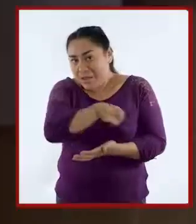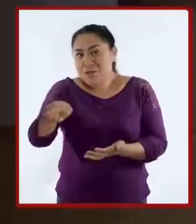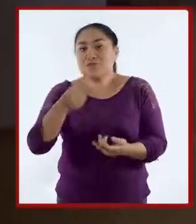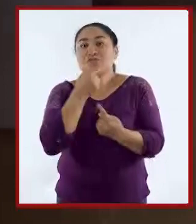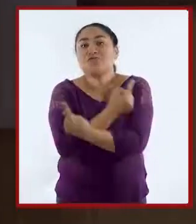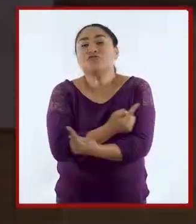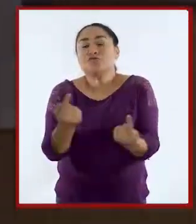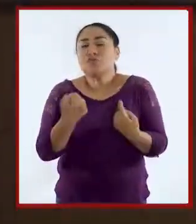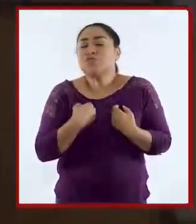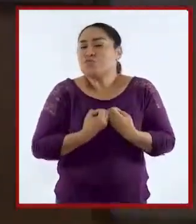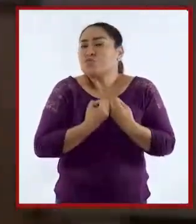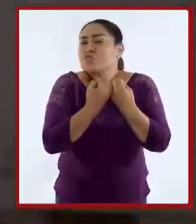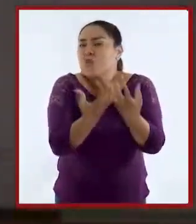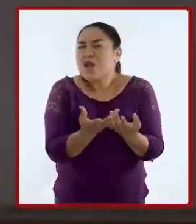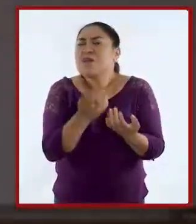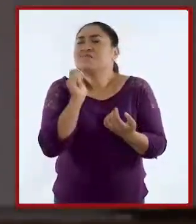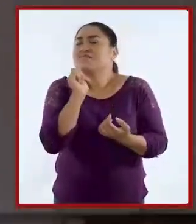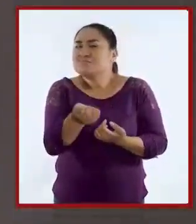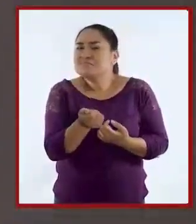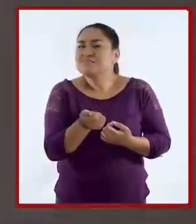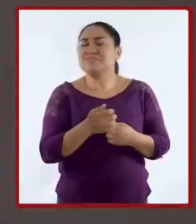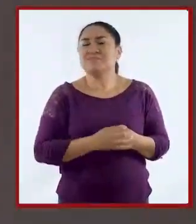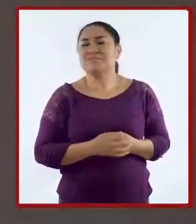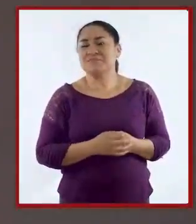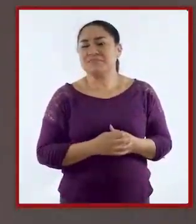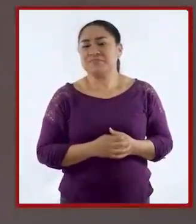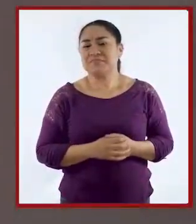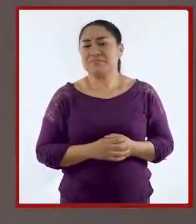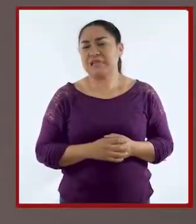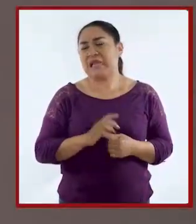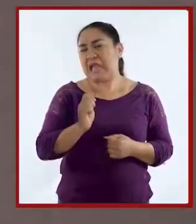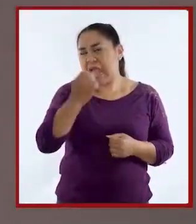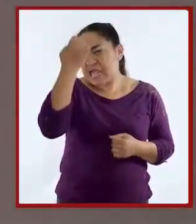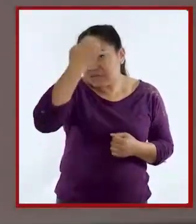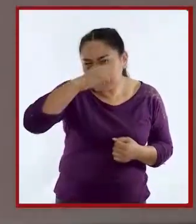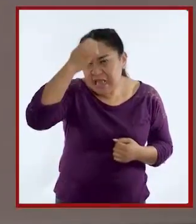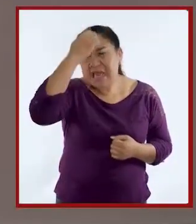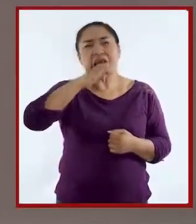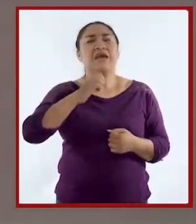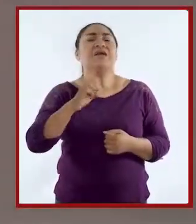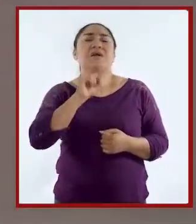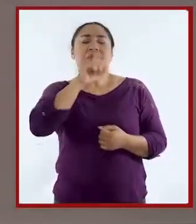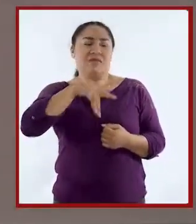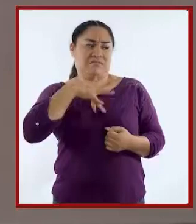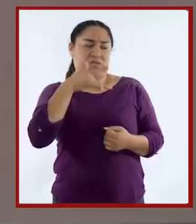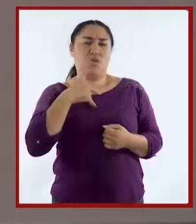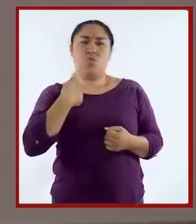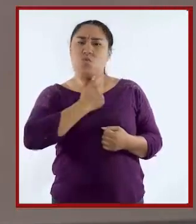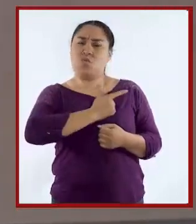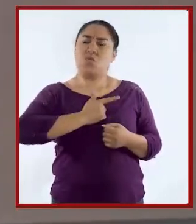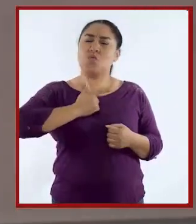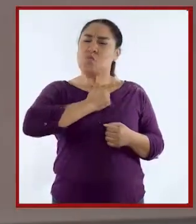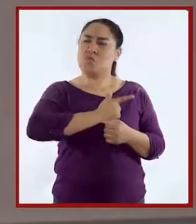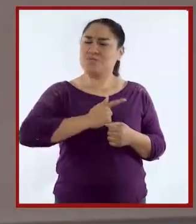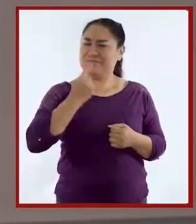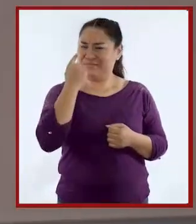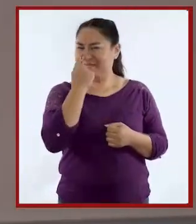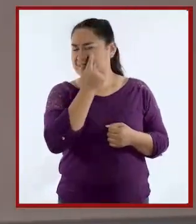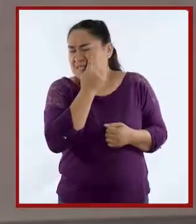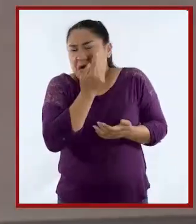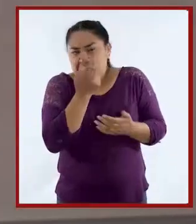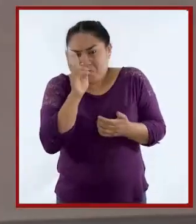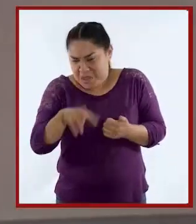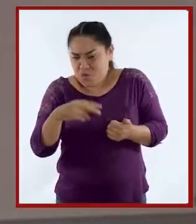jóvenes un poco de su experiencia, con la satisfacción y pues el enorme